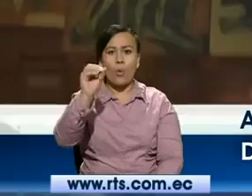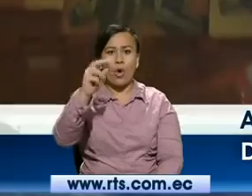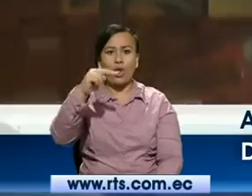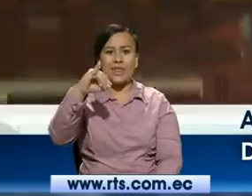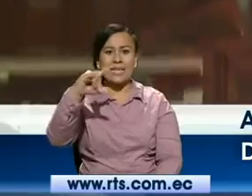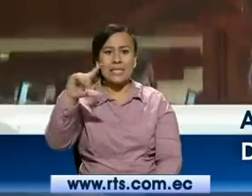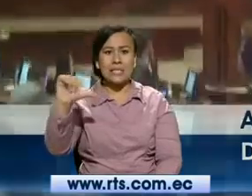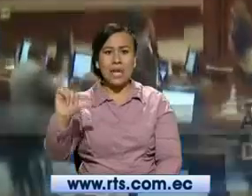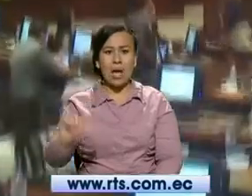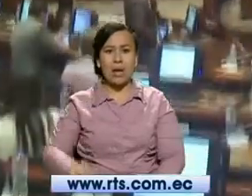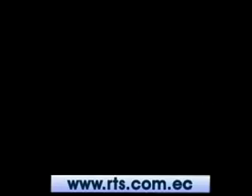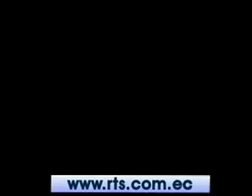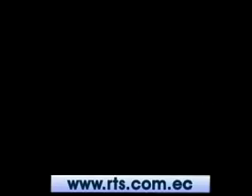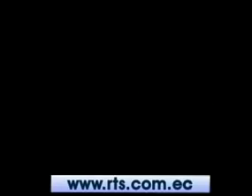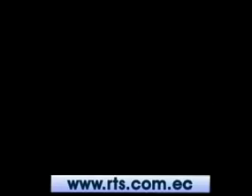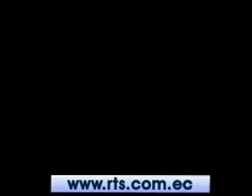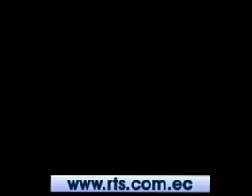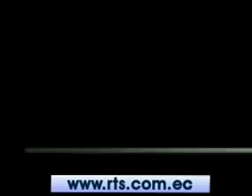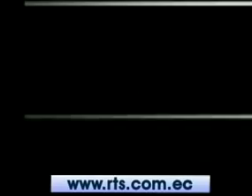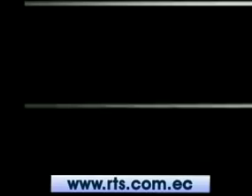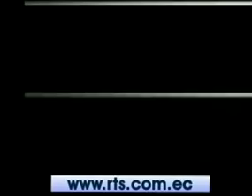Informó Javier Gallo.